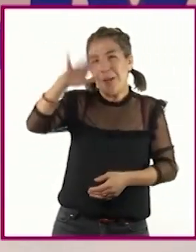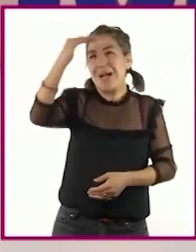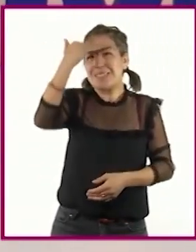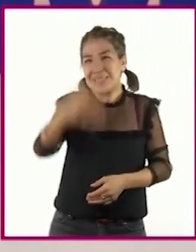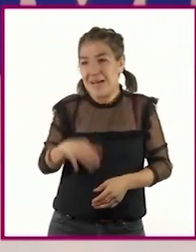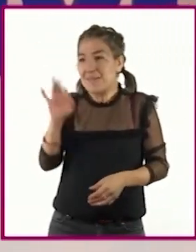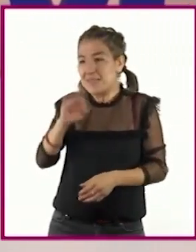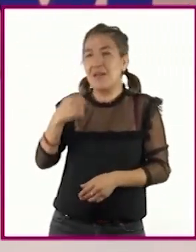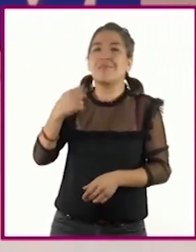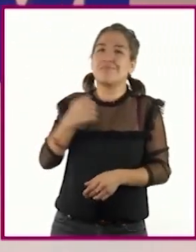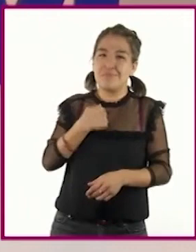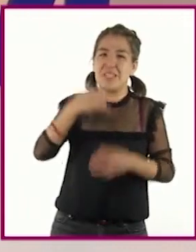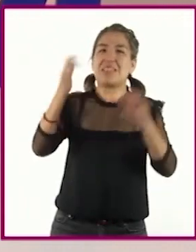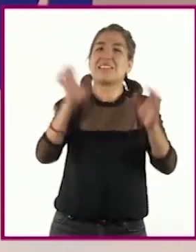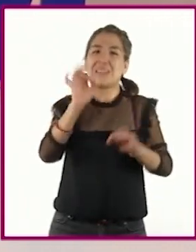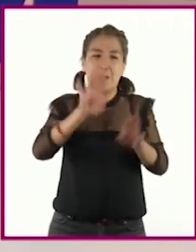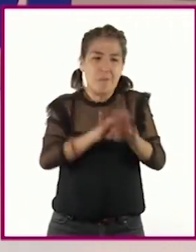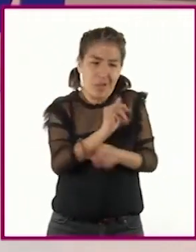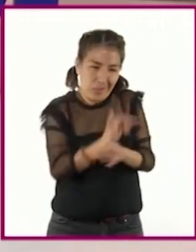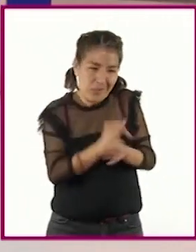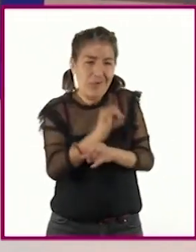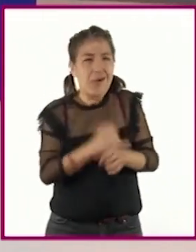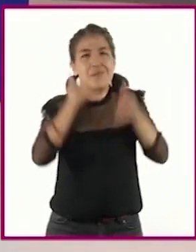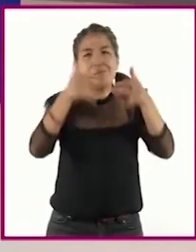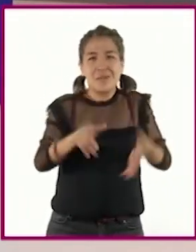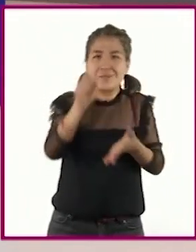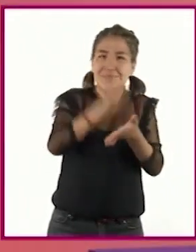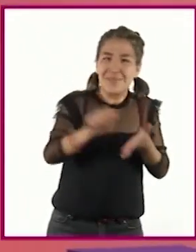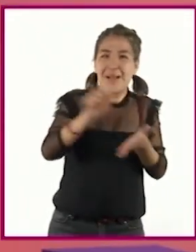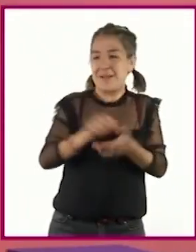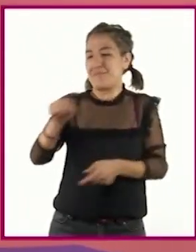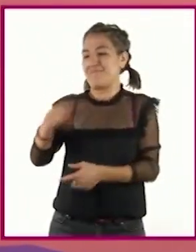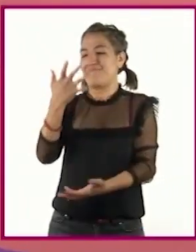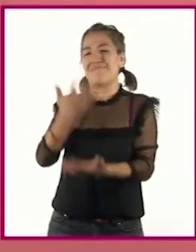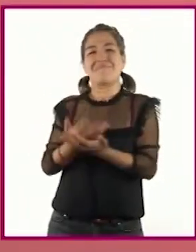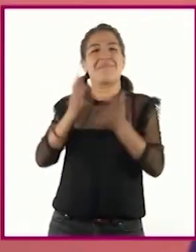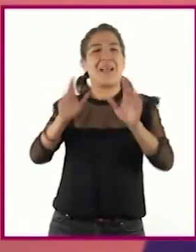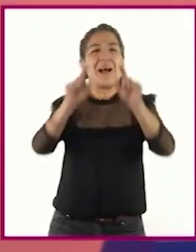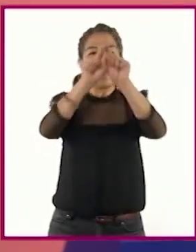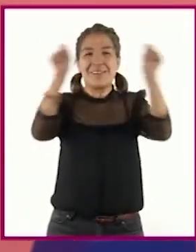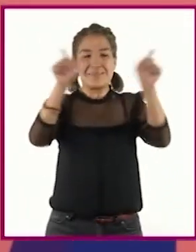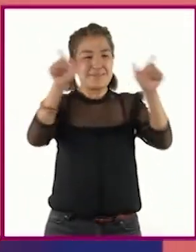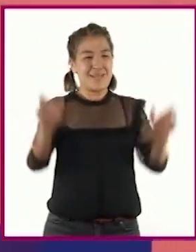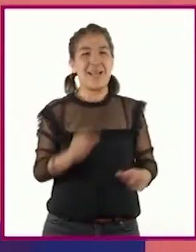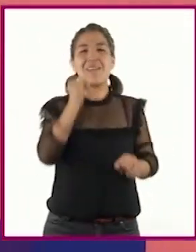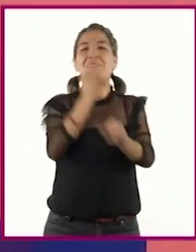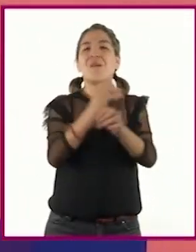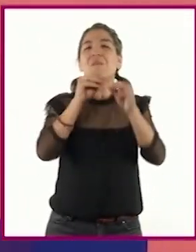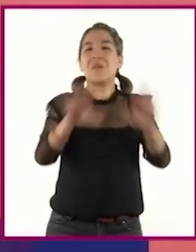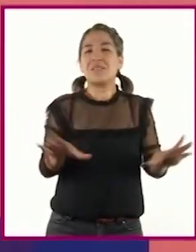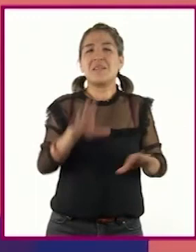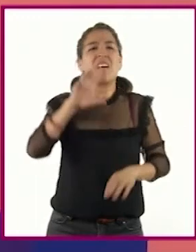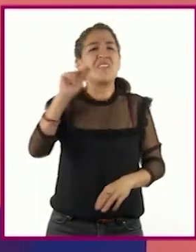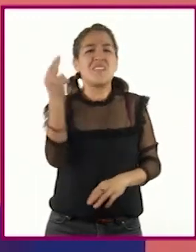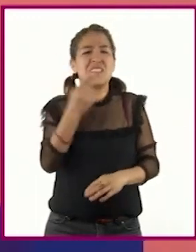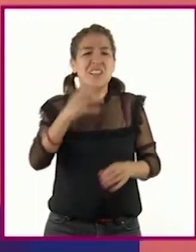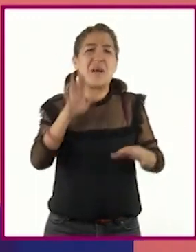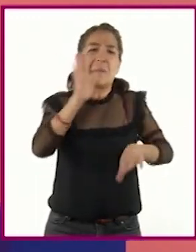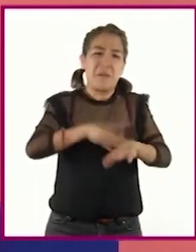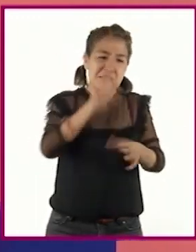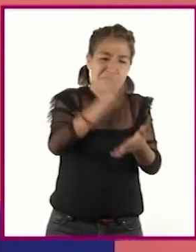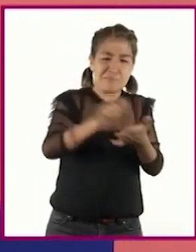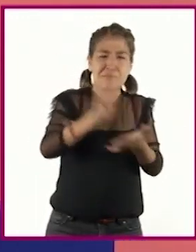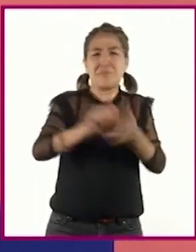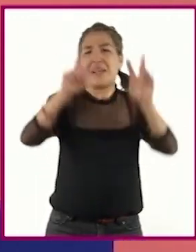ahorrado muchos dolores de cabeza, ya que al preparar mi exposición incluí información que no tenía nada que ver con mi